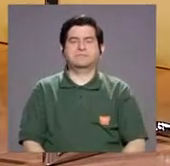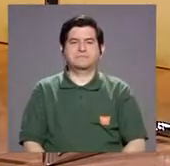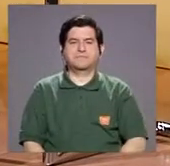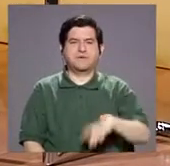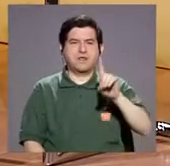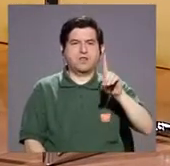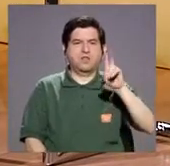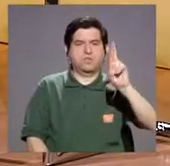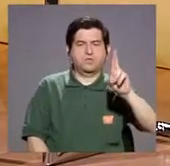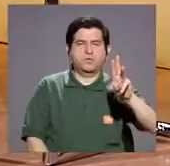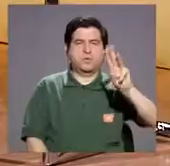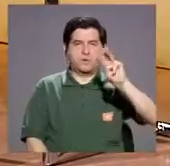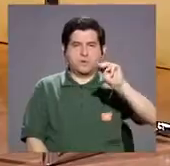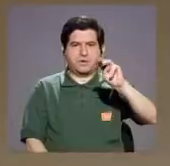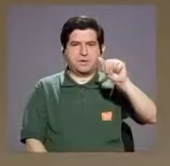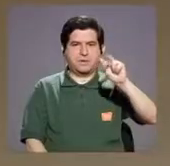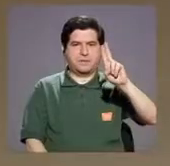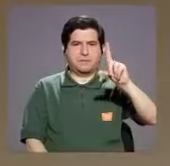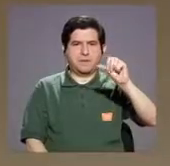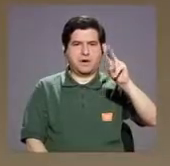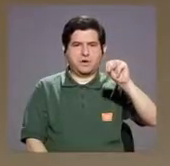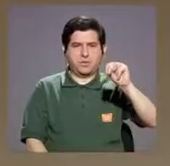doctor malo mora y